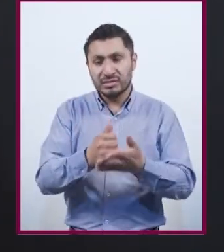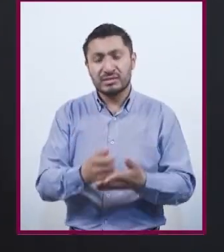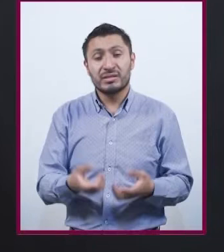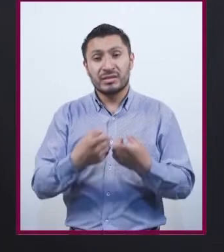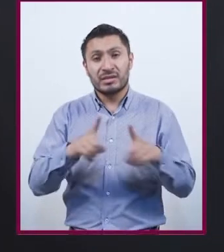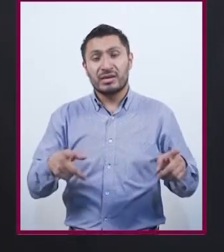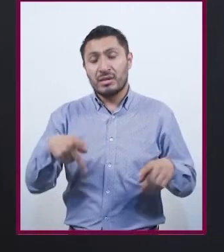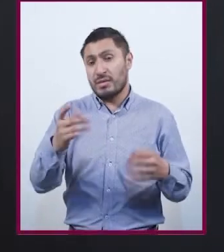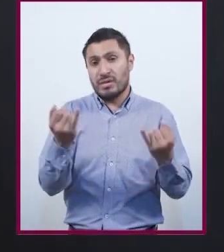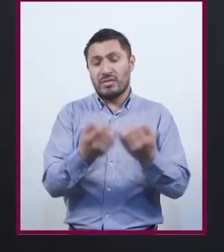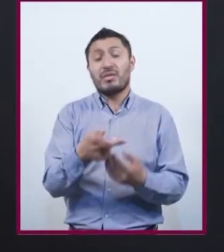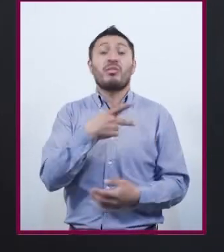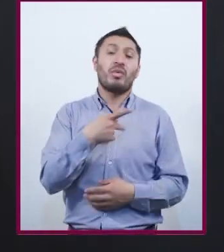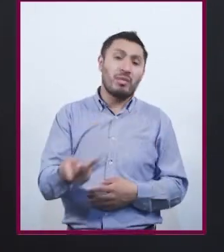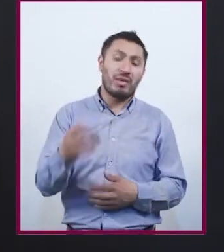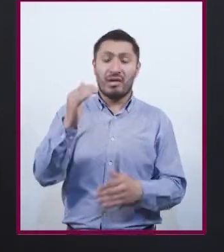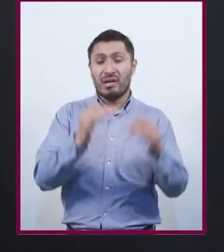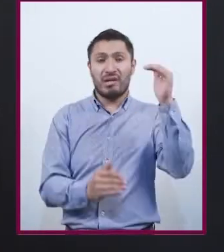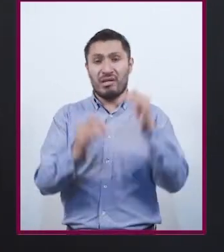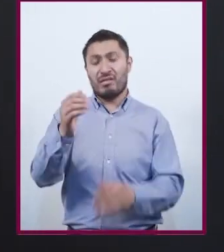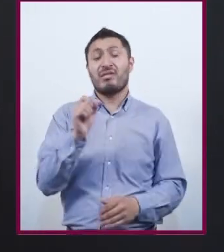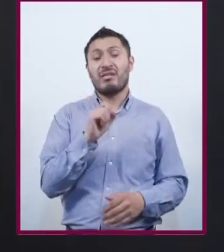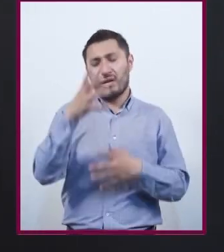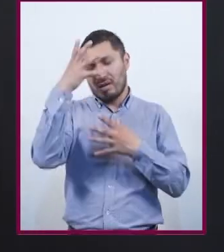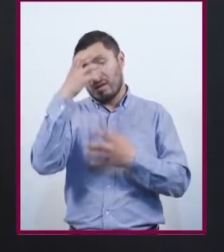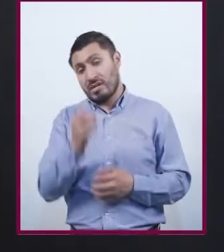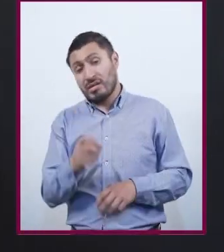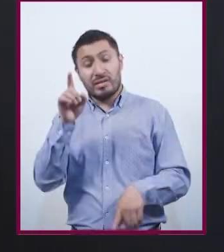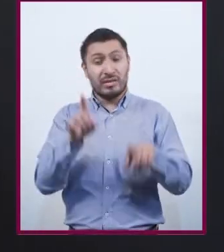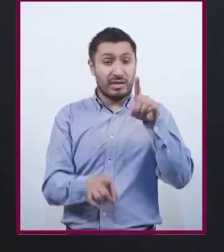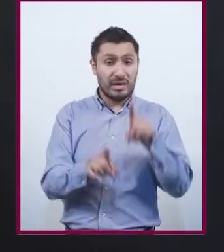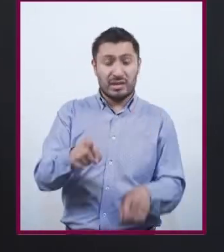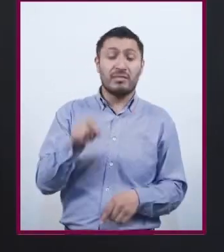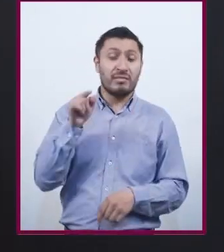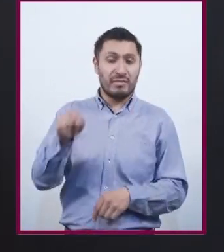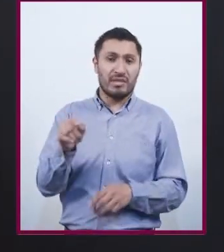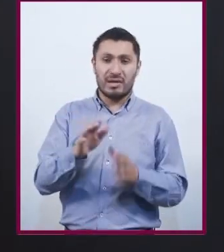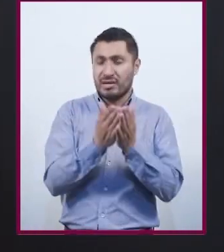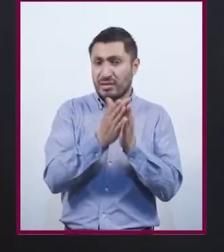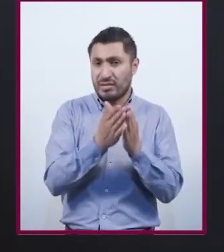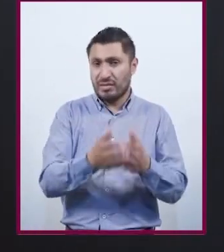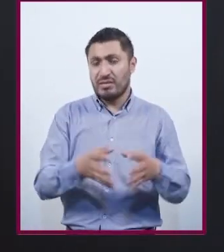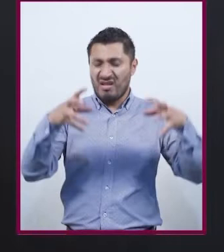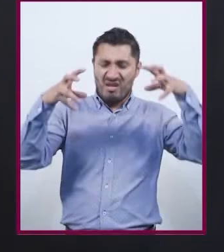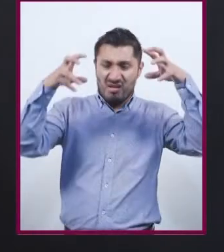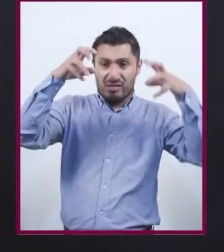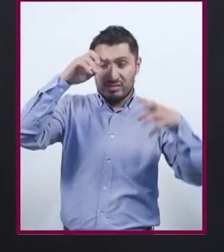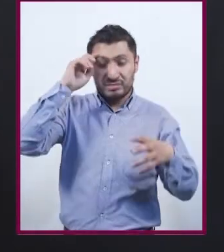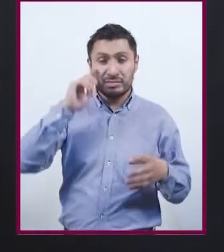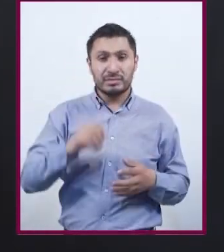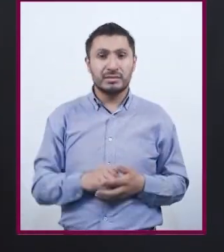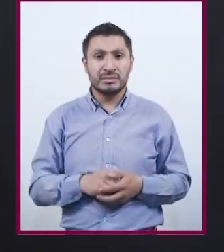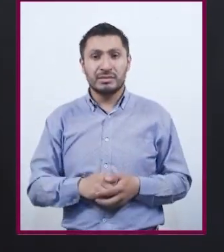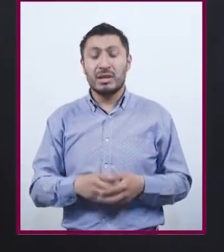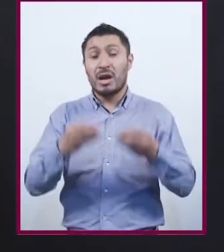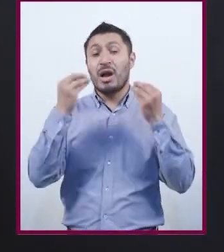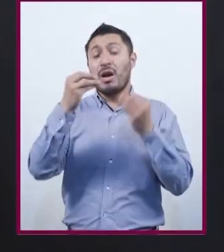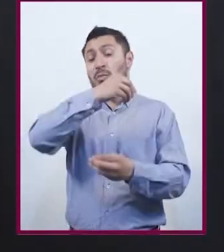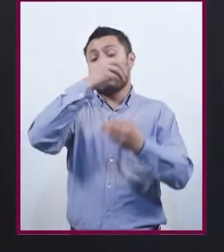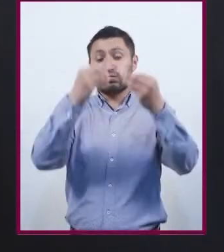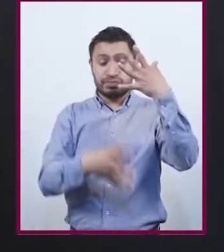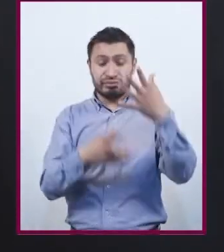producen progreso, pero asimismo pobreza, desigualdad e incluso melancolía, según nos enseña el monstruo de